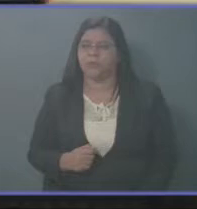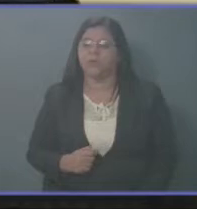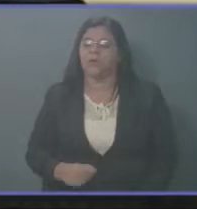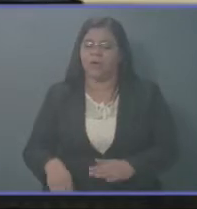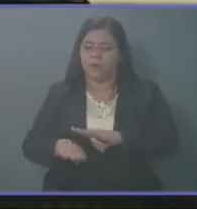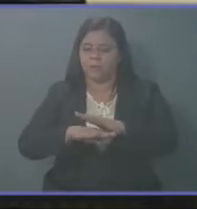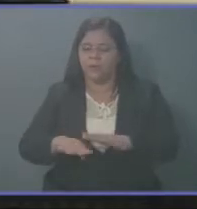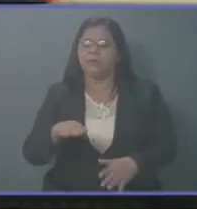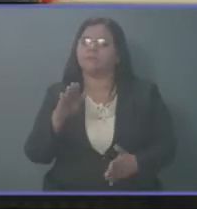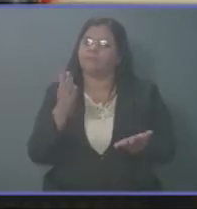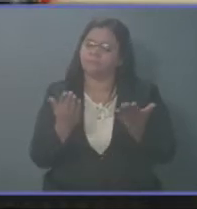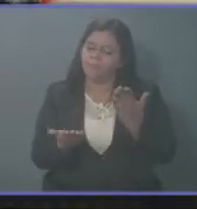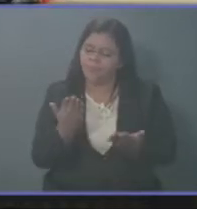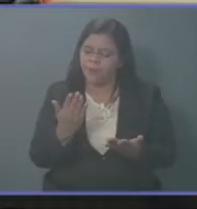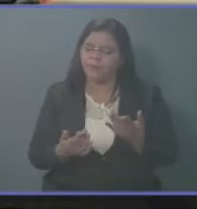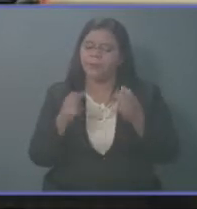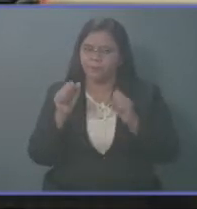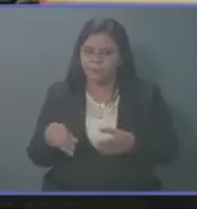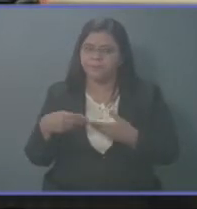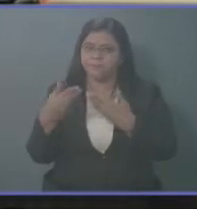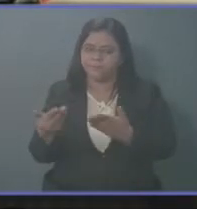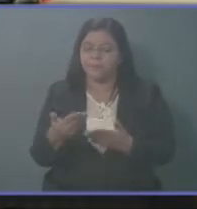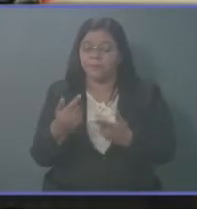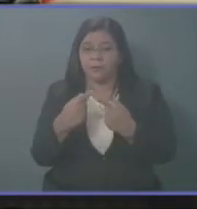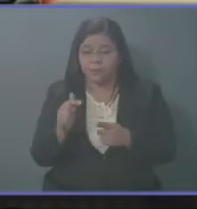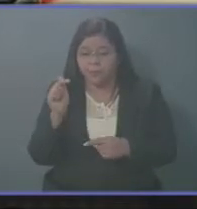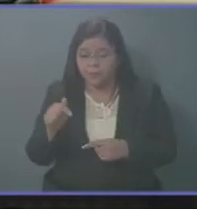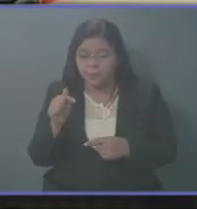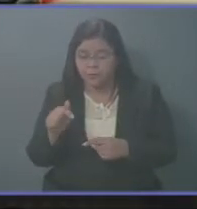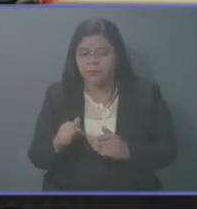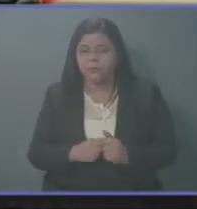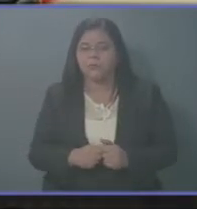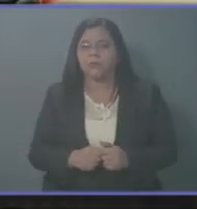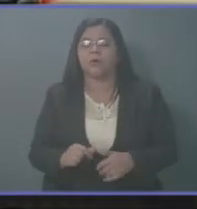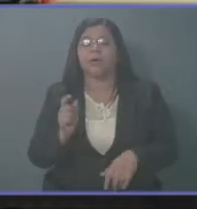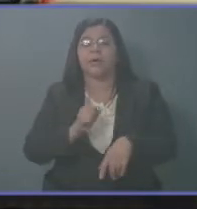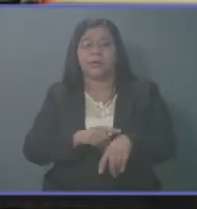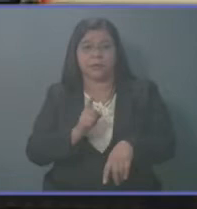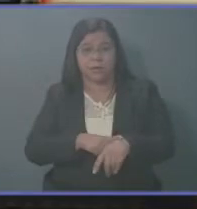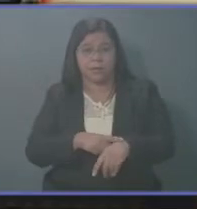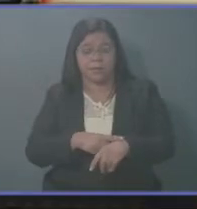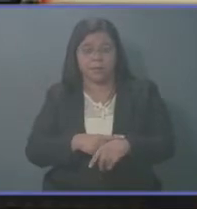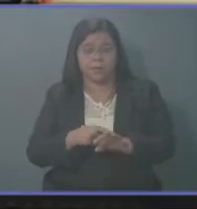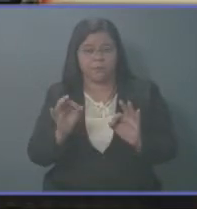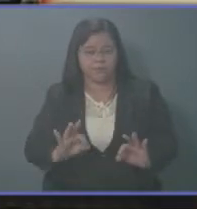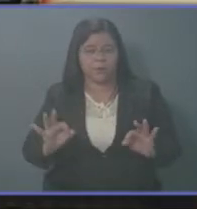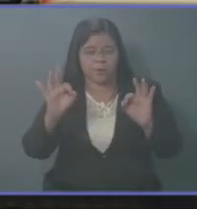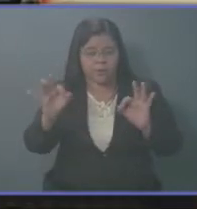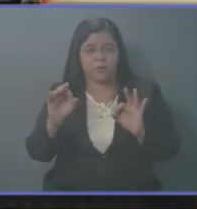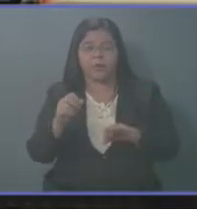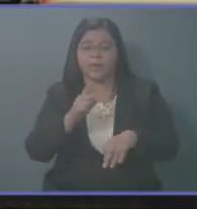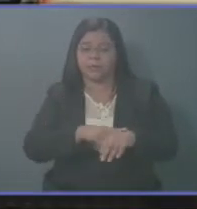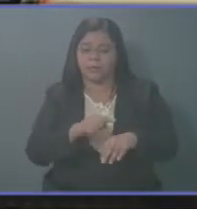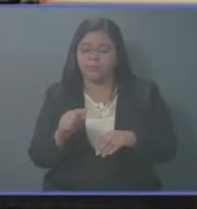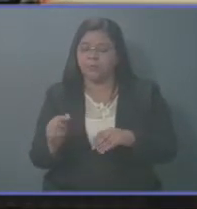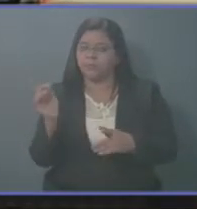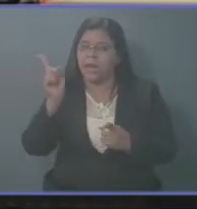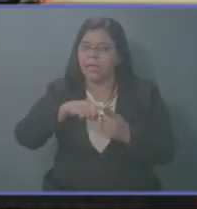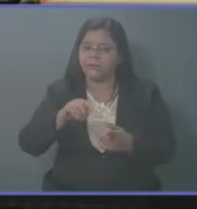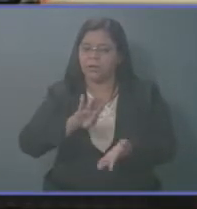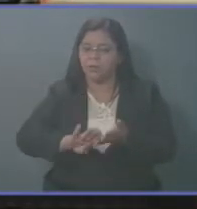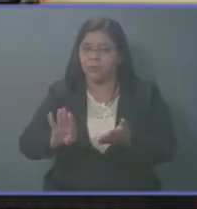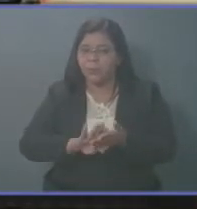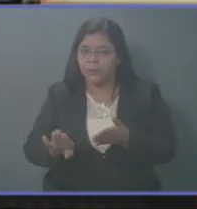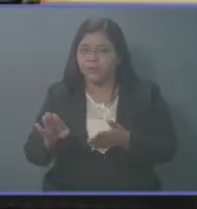la probabilidad de recuperación de esto. Por consiguiente, el tiempo prudencial para el ciclo del crédito hasta su desembolso